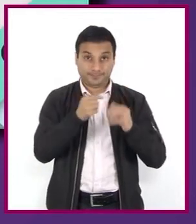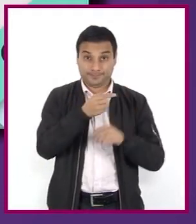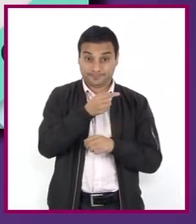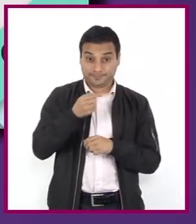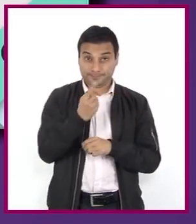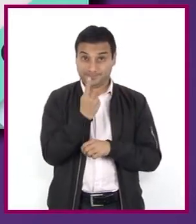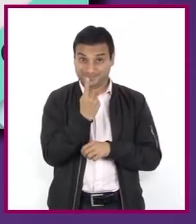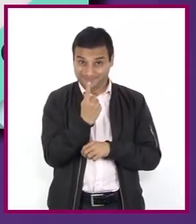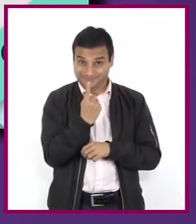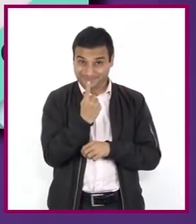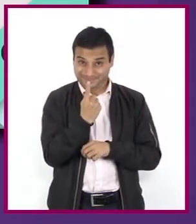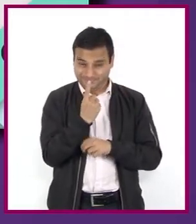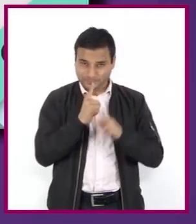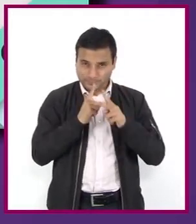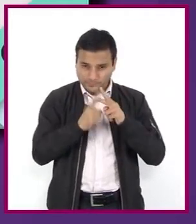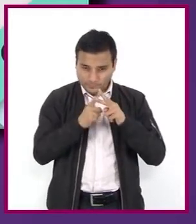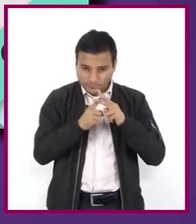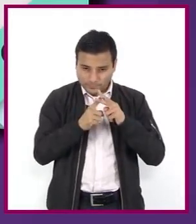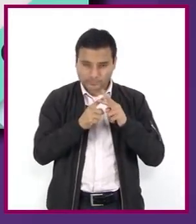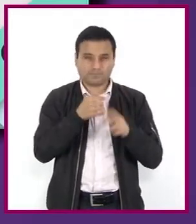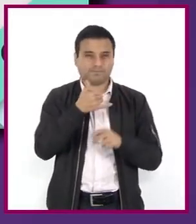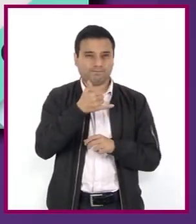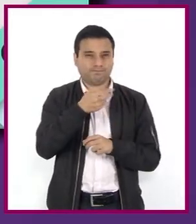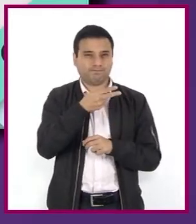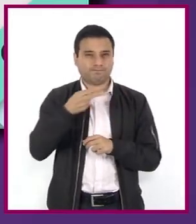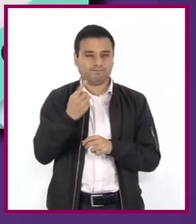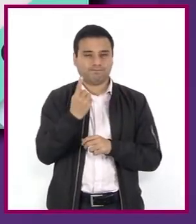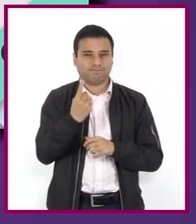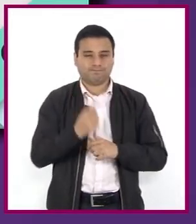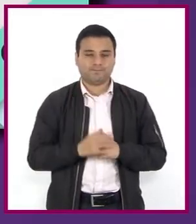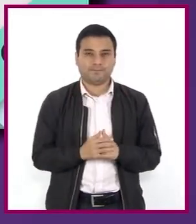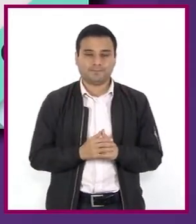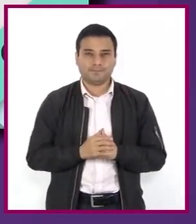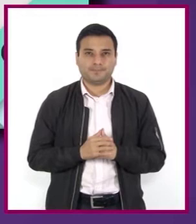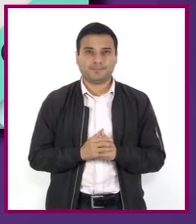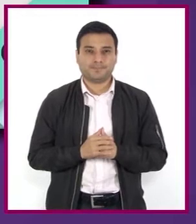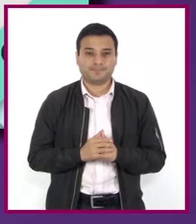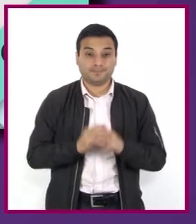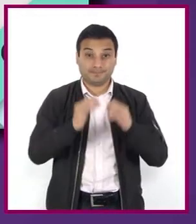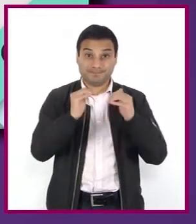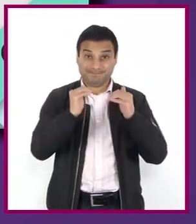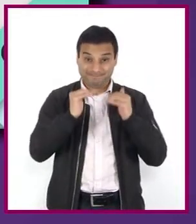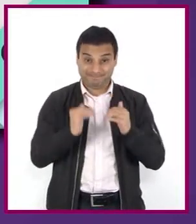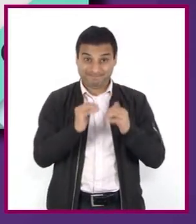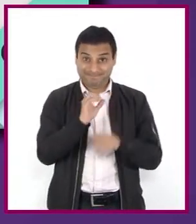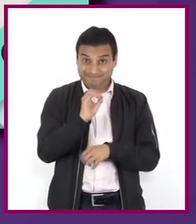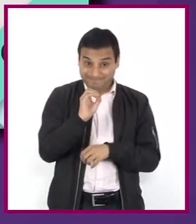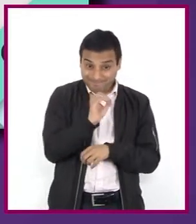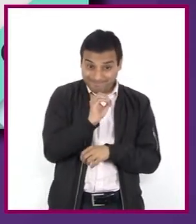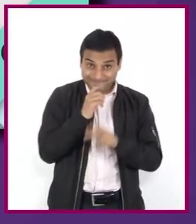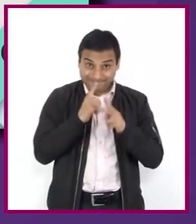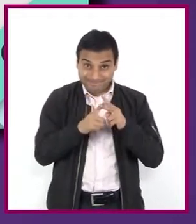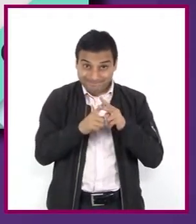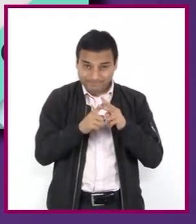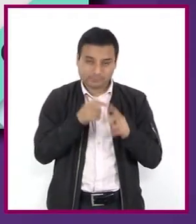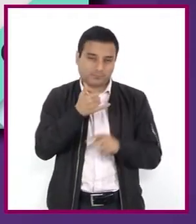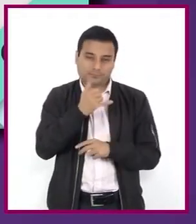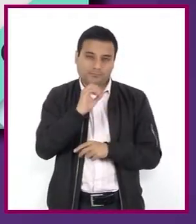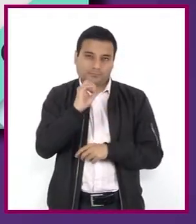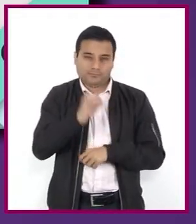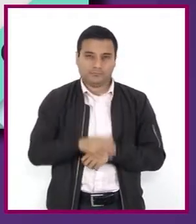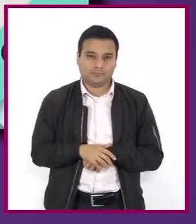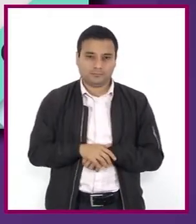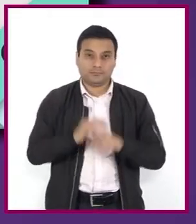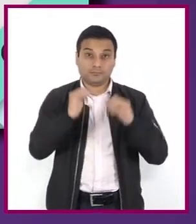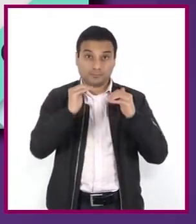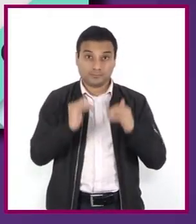negativo en la función, se obtiene que y es igual a 1. Sustituyendo 0 se obtiene 0 para y. En 1,